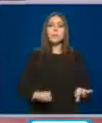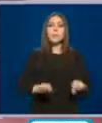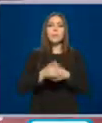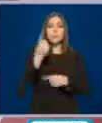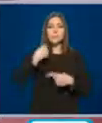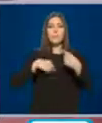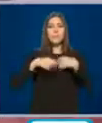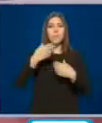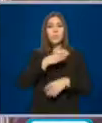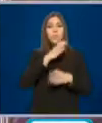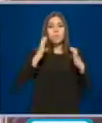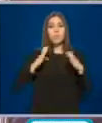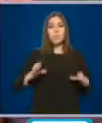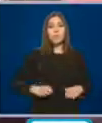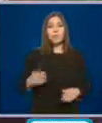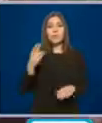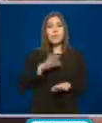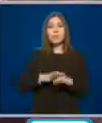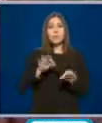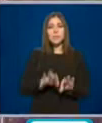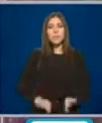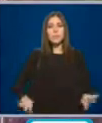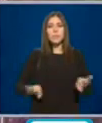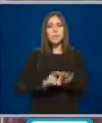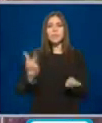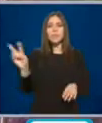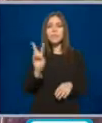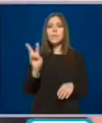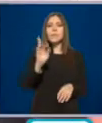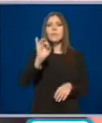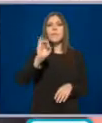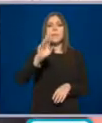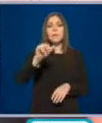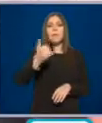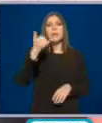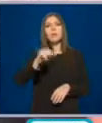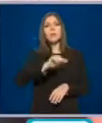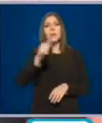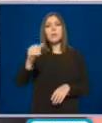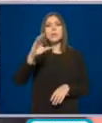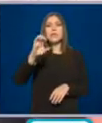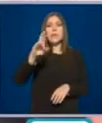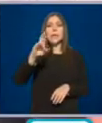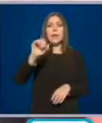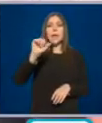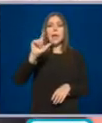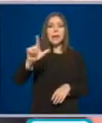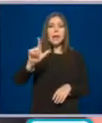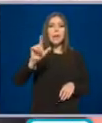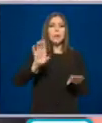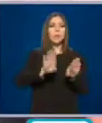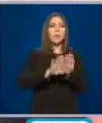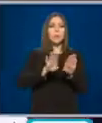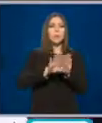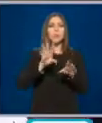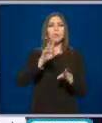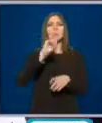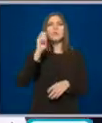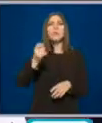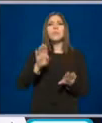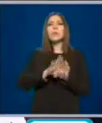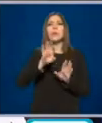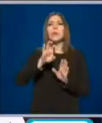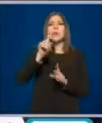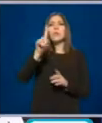minerales, fibra y tenemos los cereales. Aquí la recomendación, mi querido Quique, es cereales integrales, cereales complejos. No es lo mismo